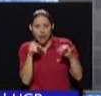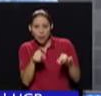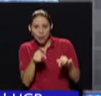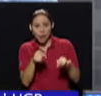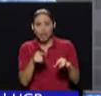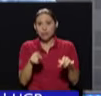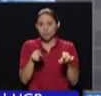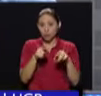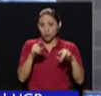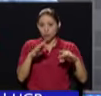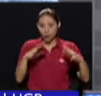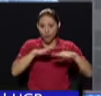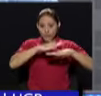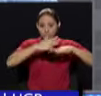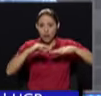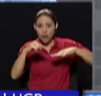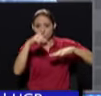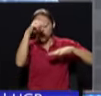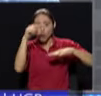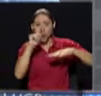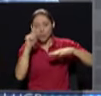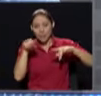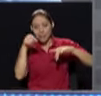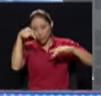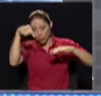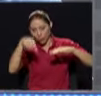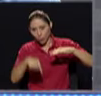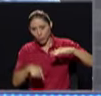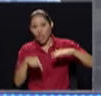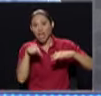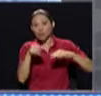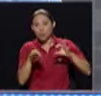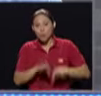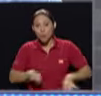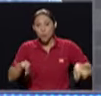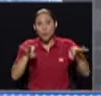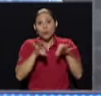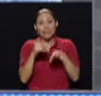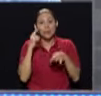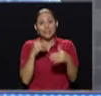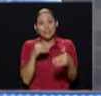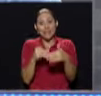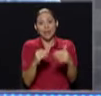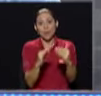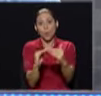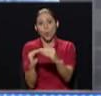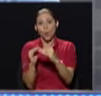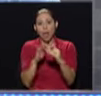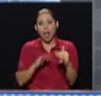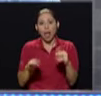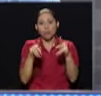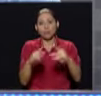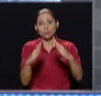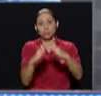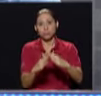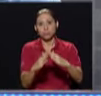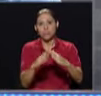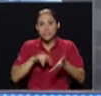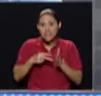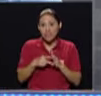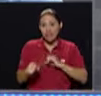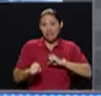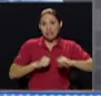fallas, aunque no sean tan grandes, son importantes por la cercanía a los centros de población. No necesariamente un sismo tiene que ser de gran